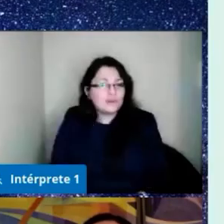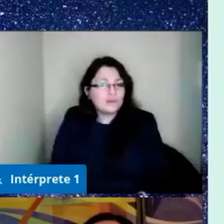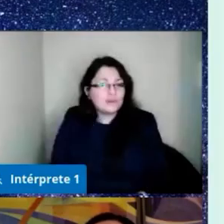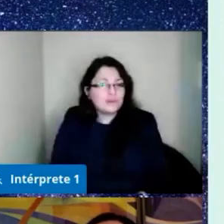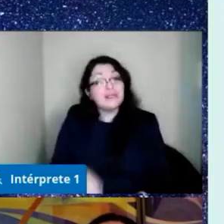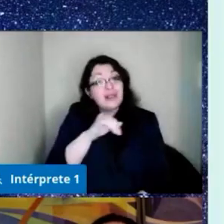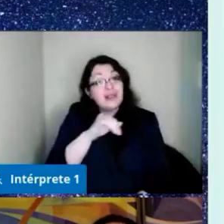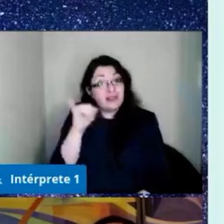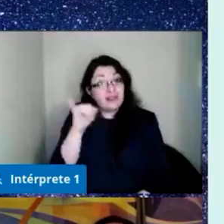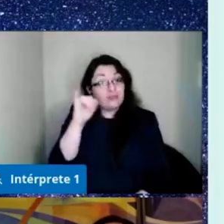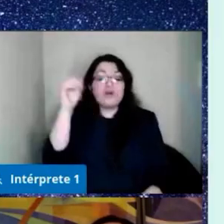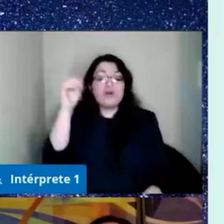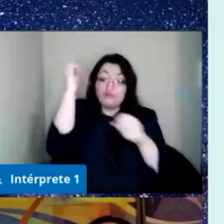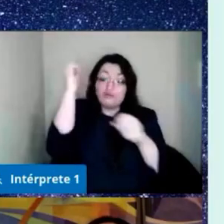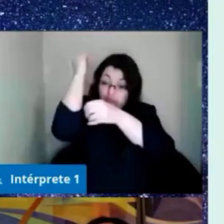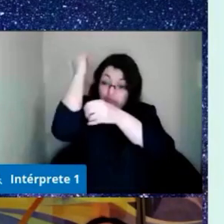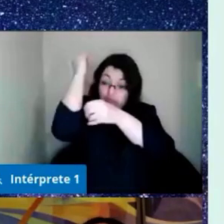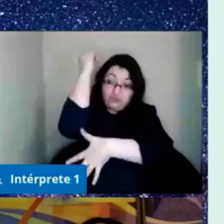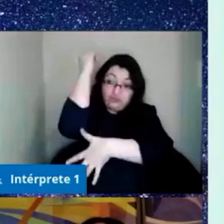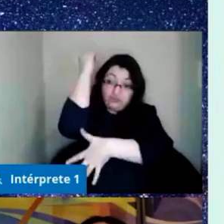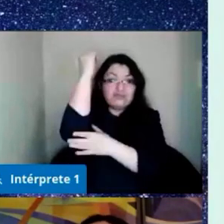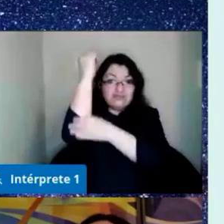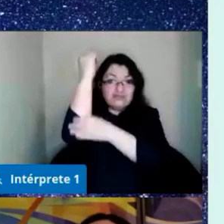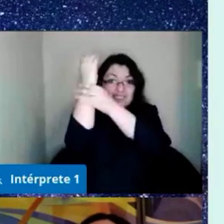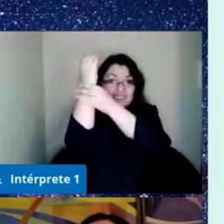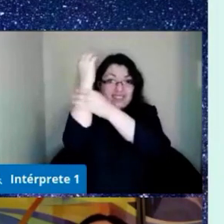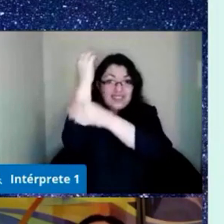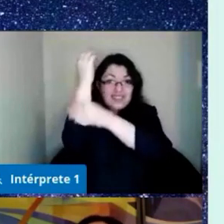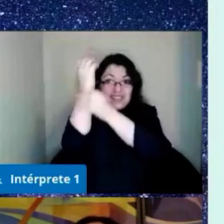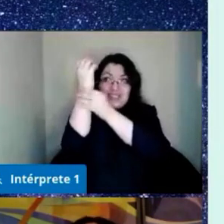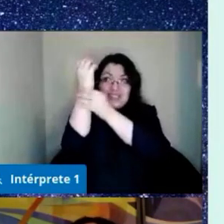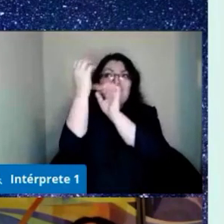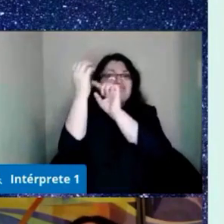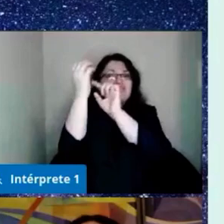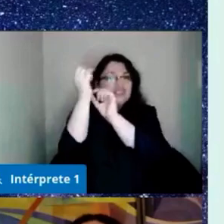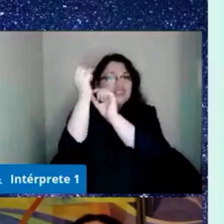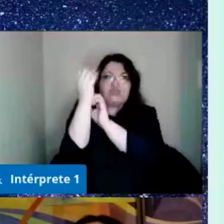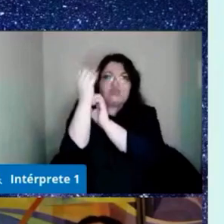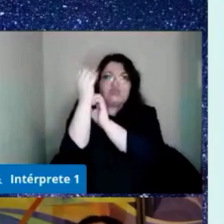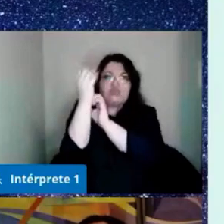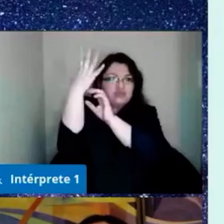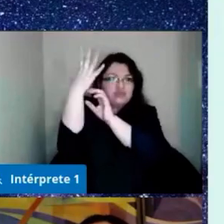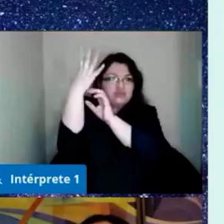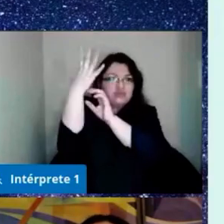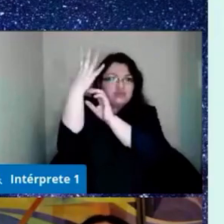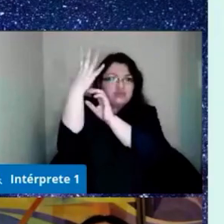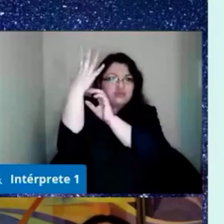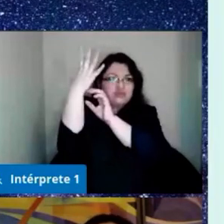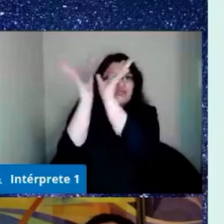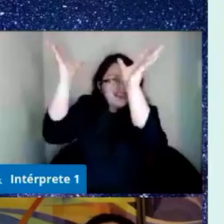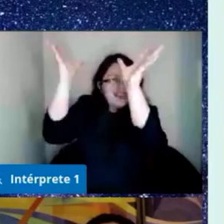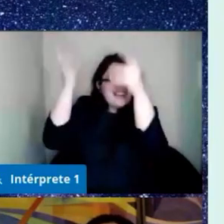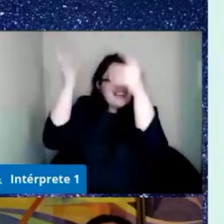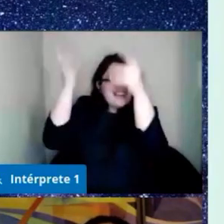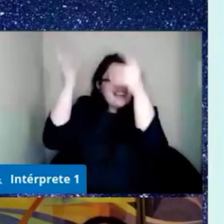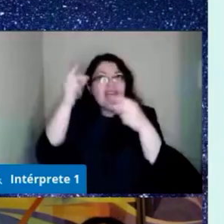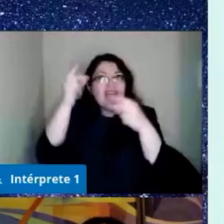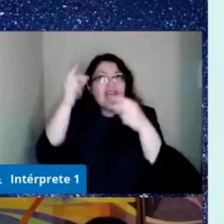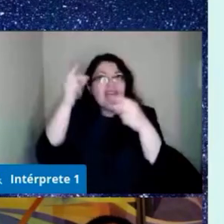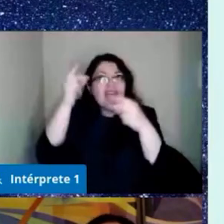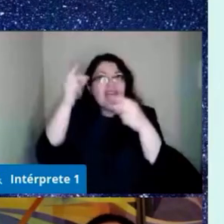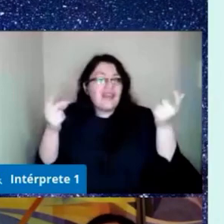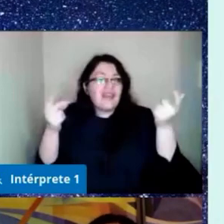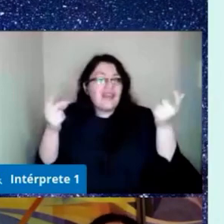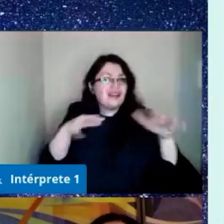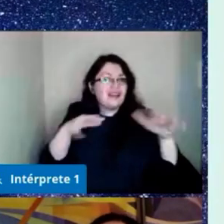esas raíces, de ese tronco, se abre esto en un montón de iniciativas, de ideas, de